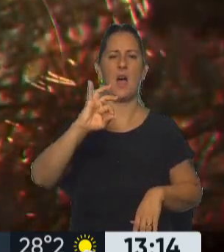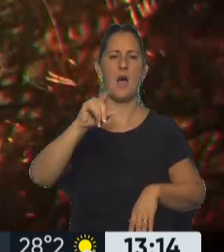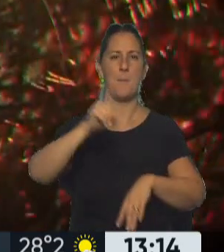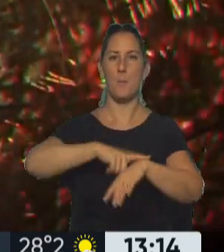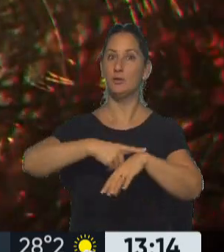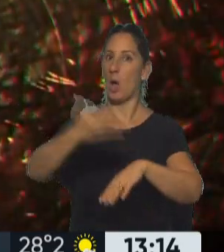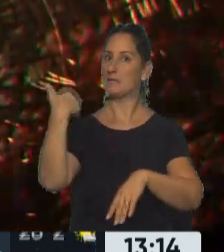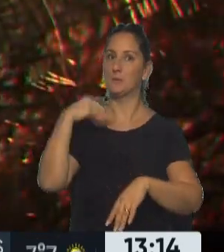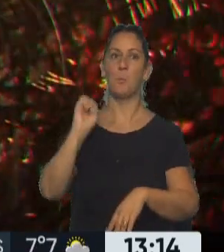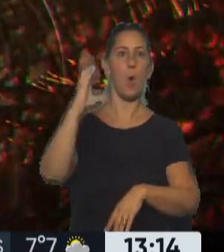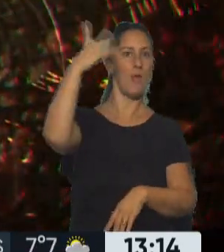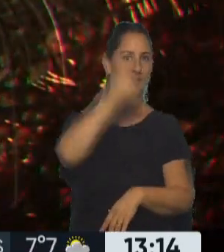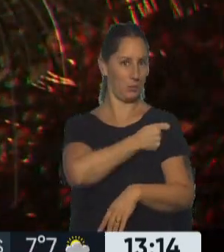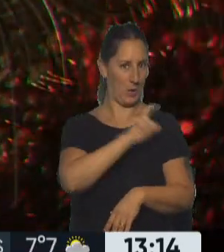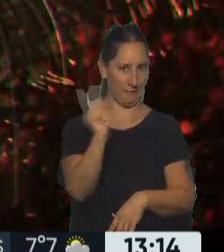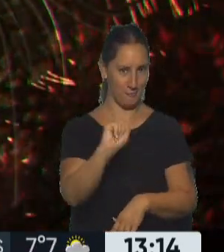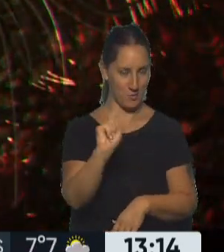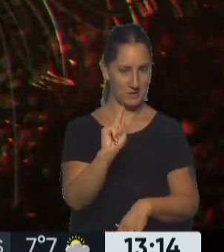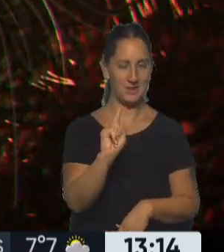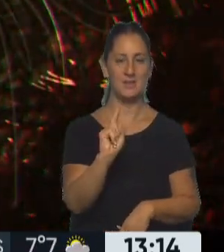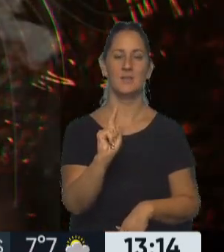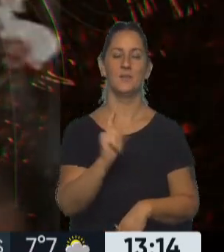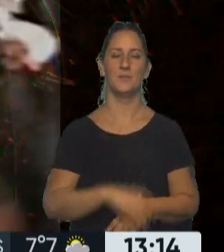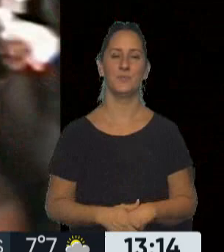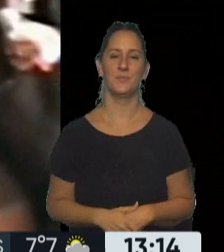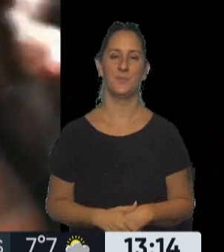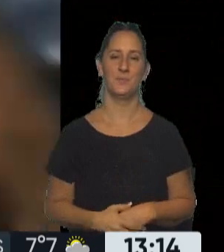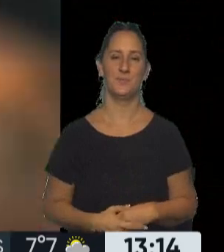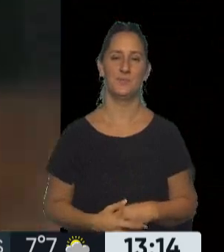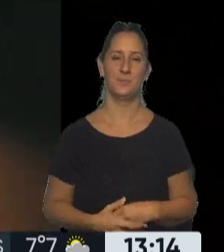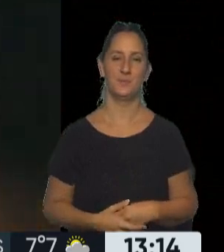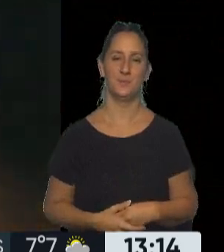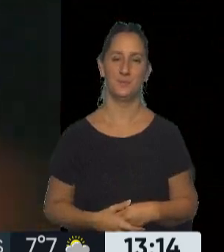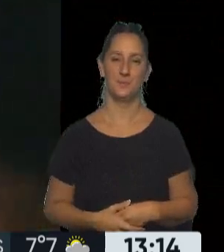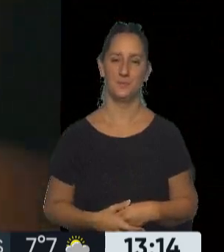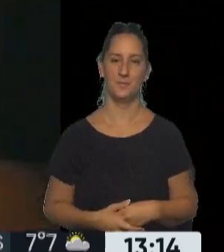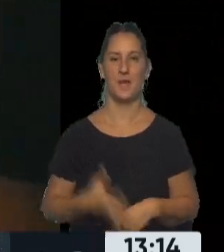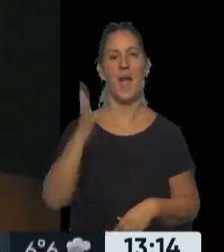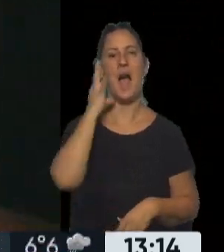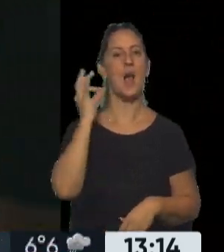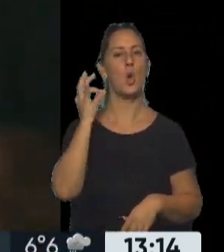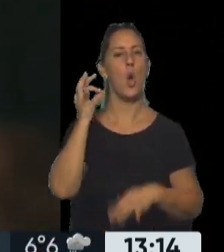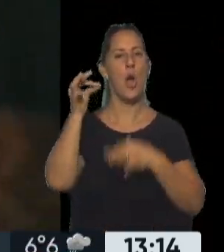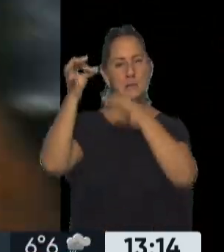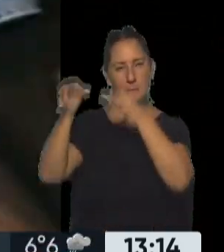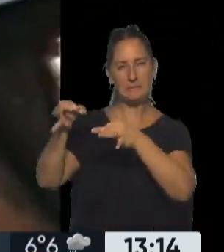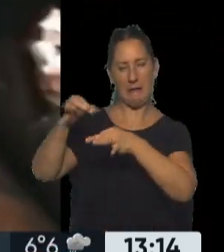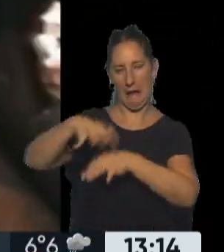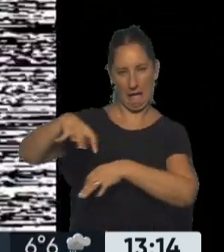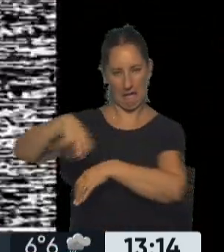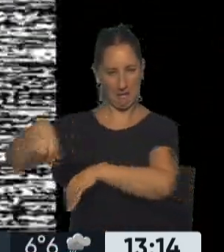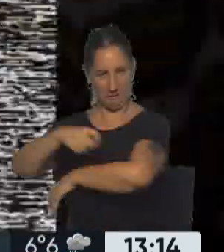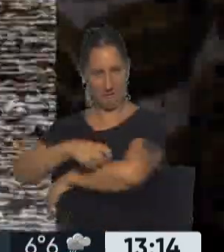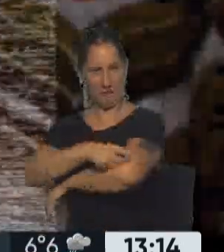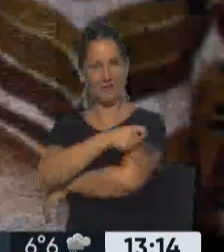moda no era algo muy digamos marginalizado bien en los